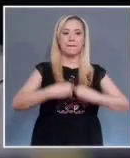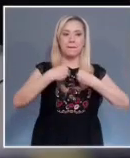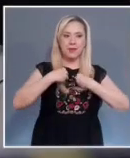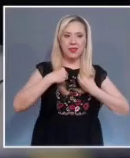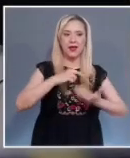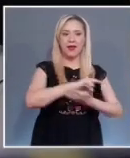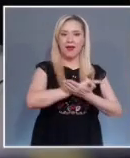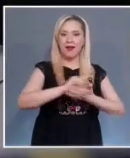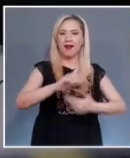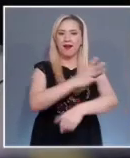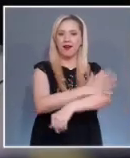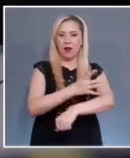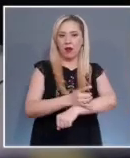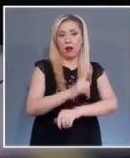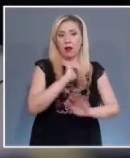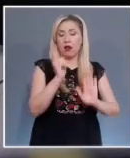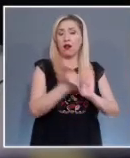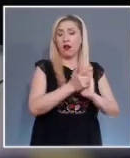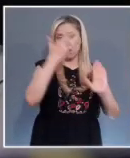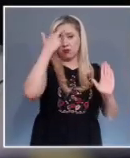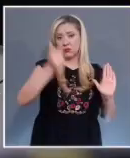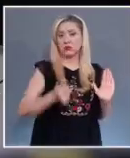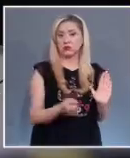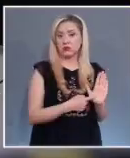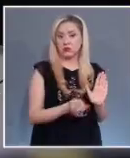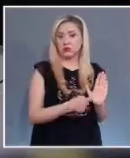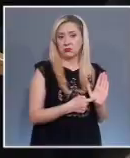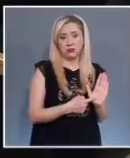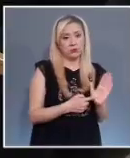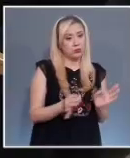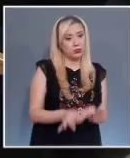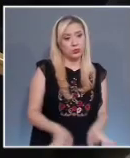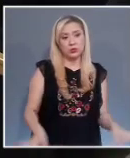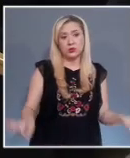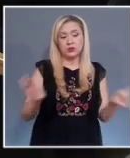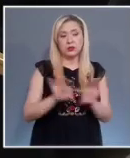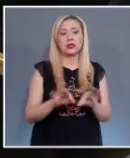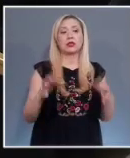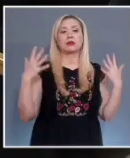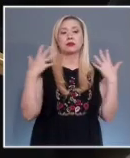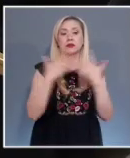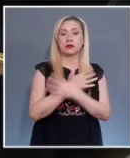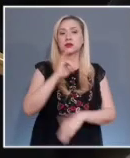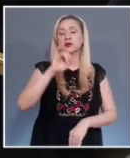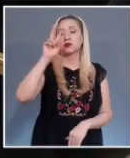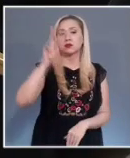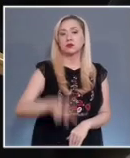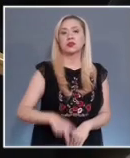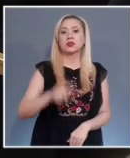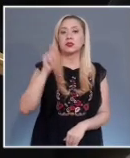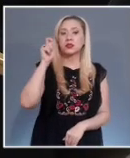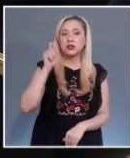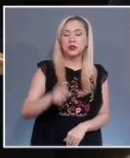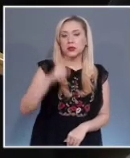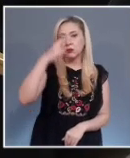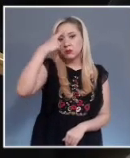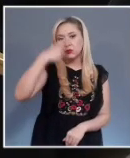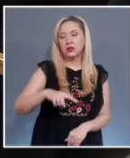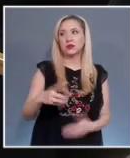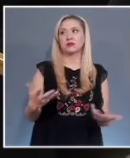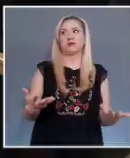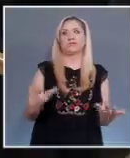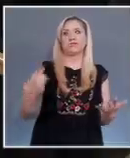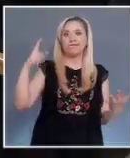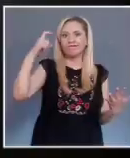legal, cuya ponderación es subjetiva, además de suponer una expresión ambigua y de difícil apreciación, por lo